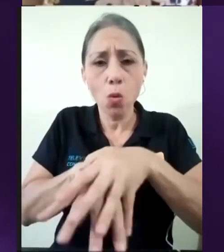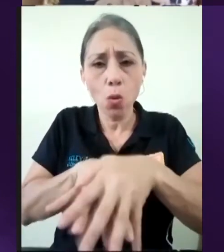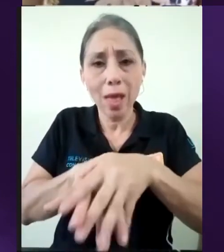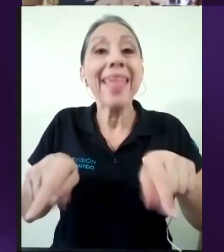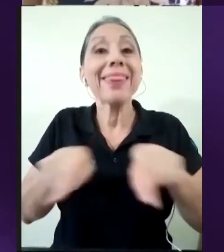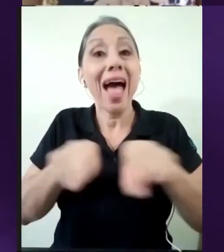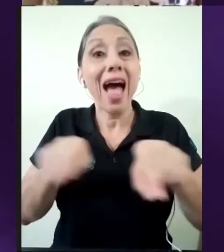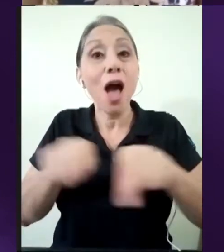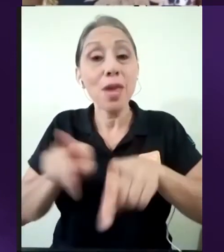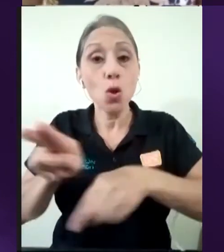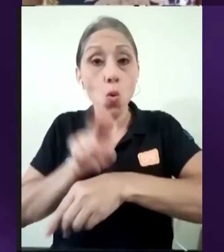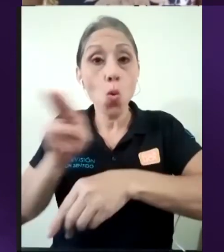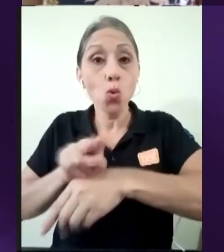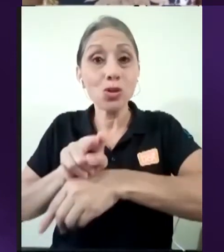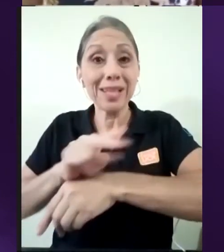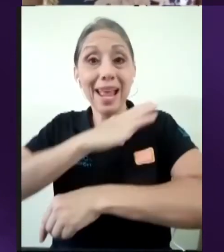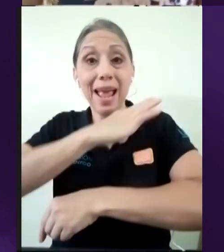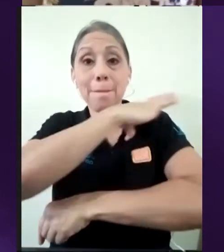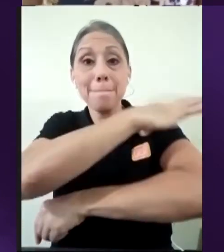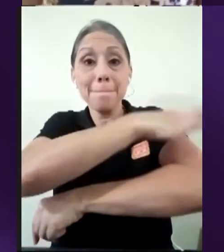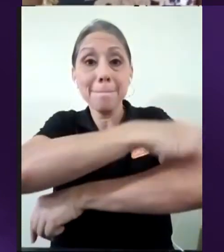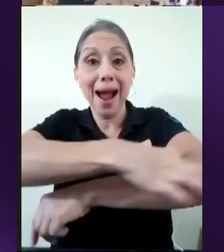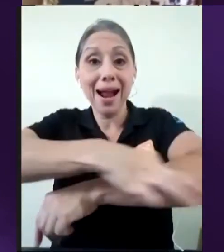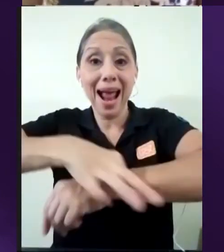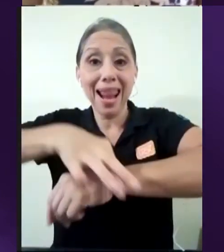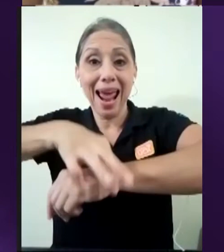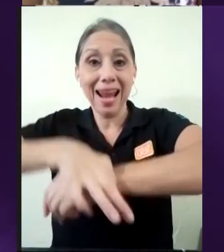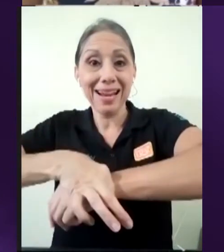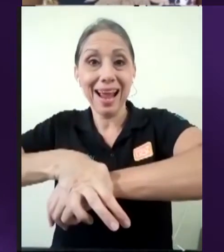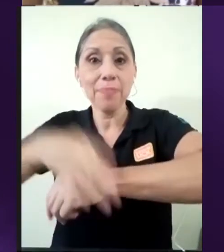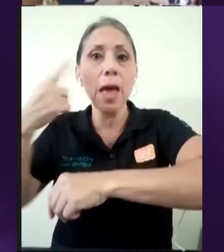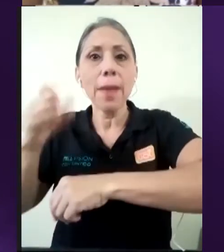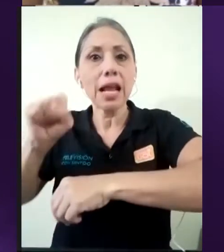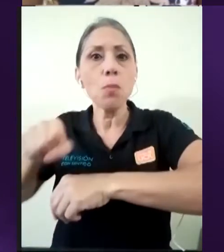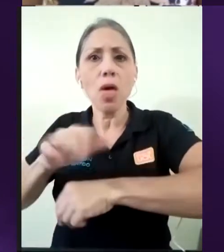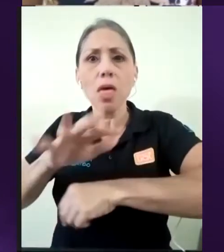sus antebrazos, o cuando necesiten la guía de otra persona,